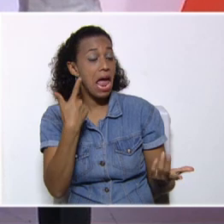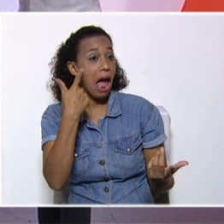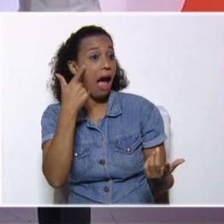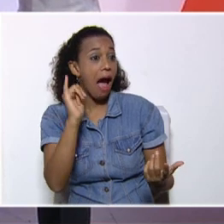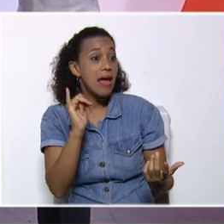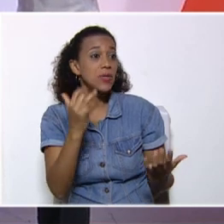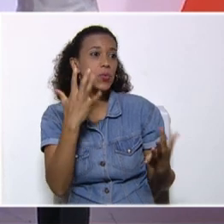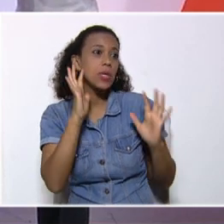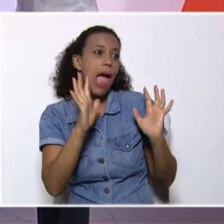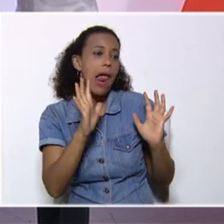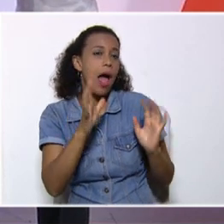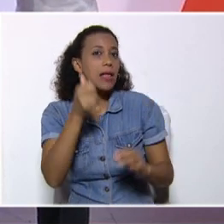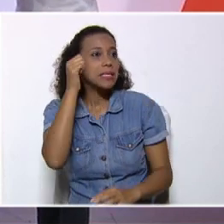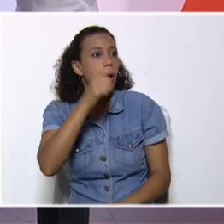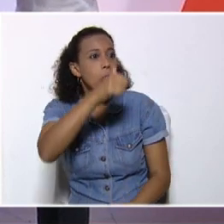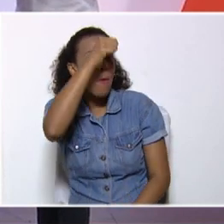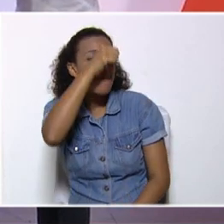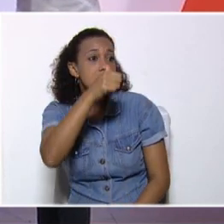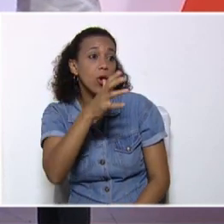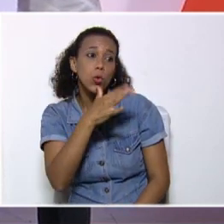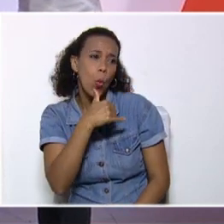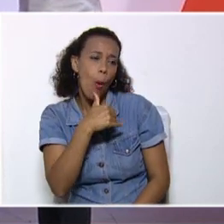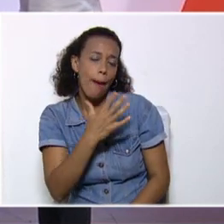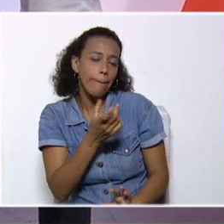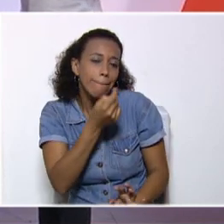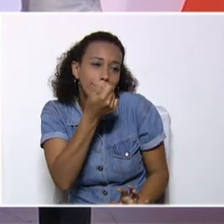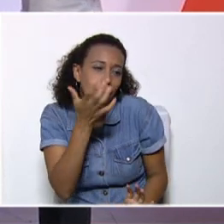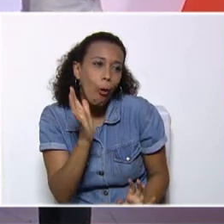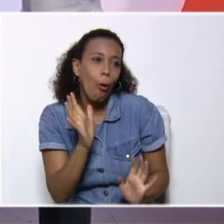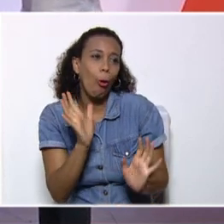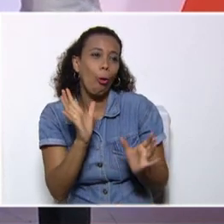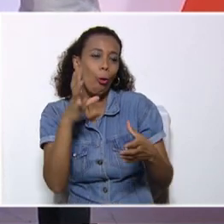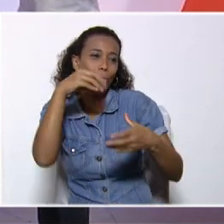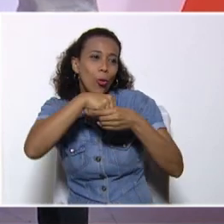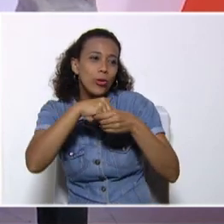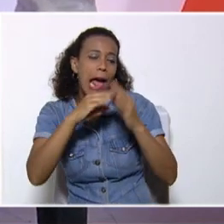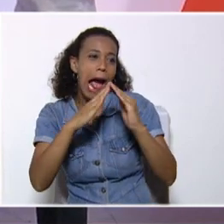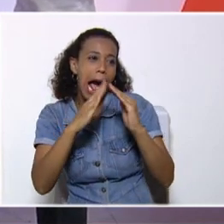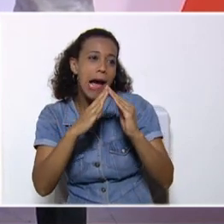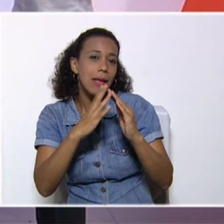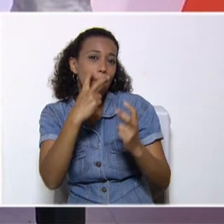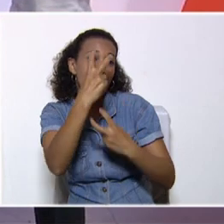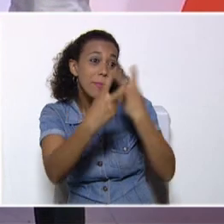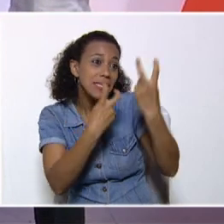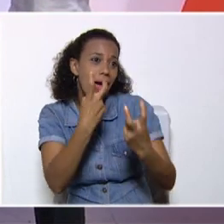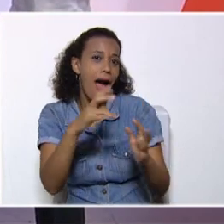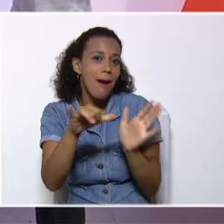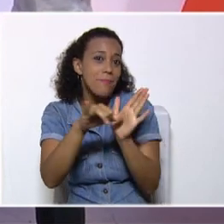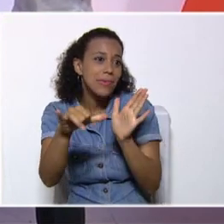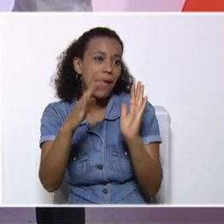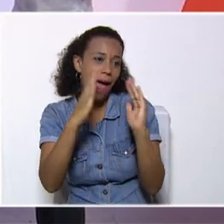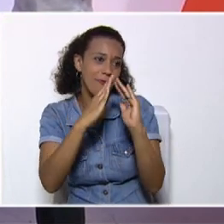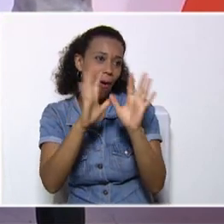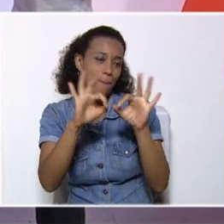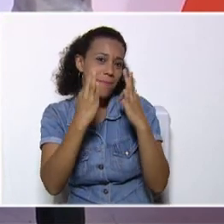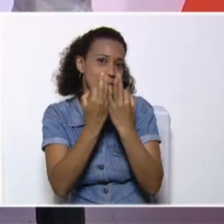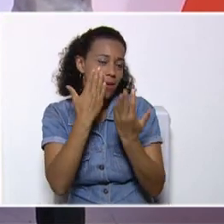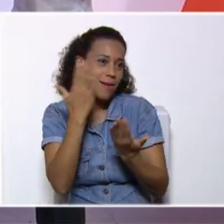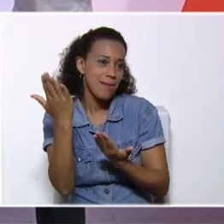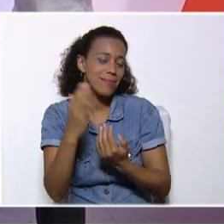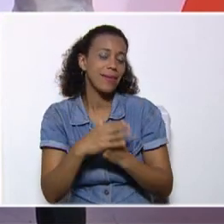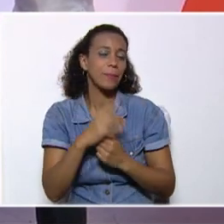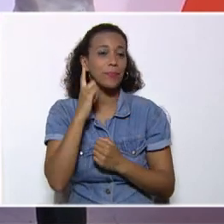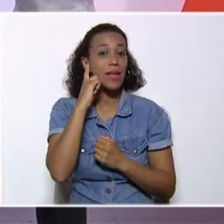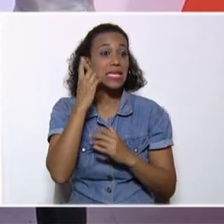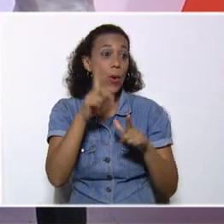bueno, sucede que a veces los fines de semana, aunque ahorita no mucho, porque estamos en confinamiento, pero solemos visitar a la familia. Pero sí, cuando tenemos